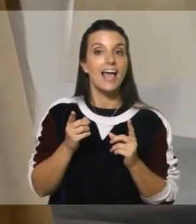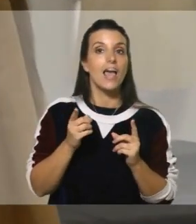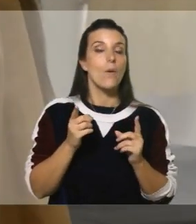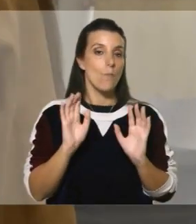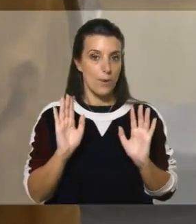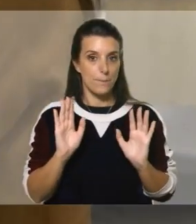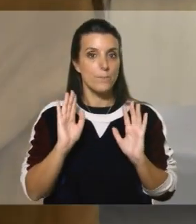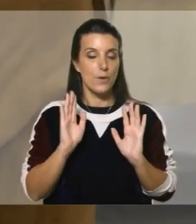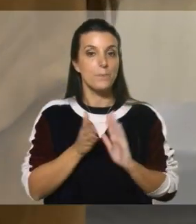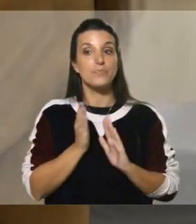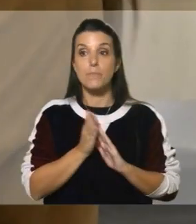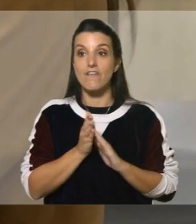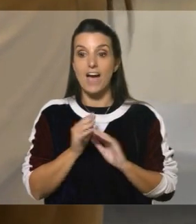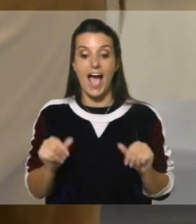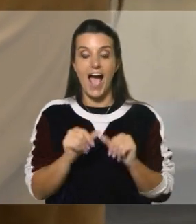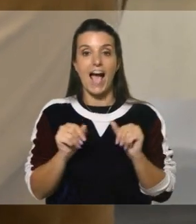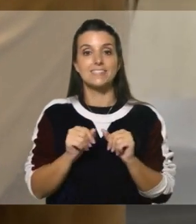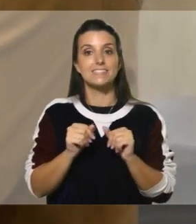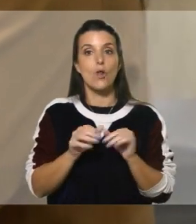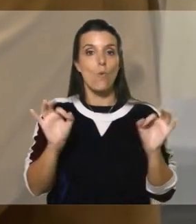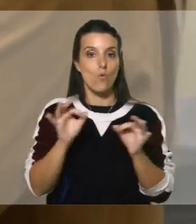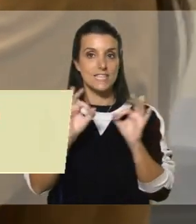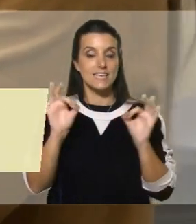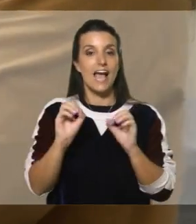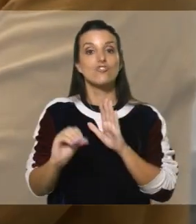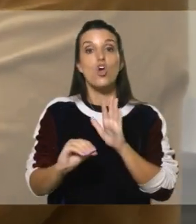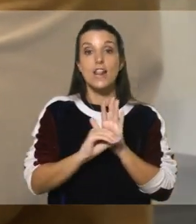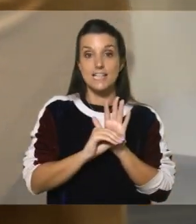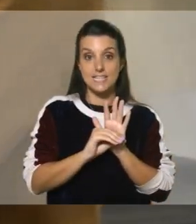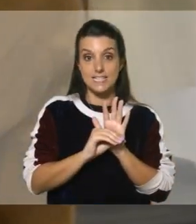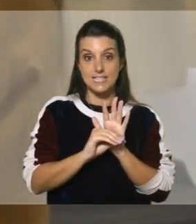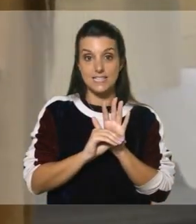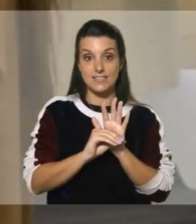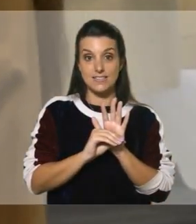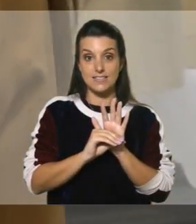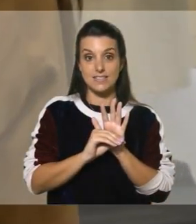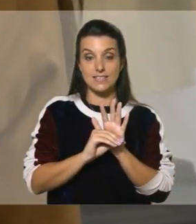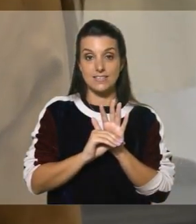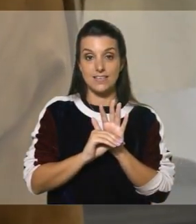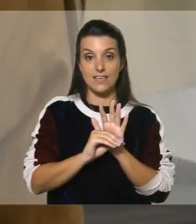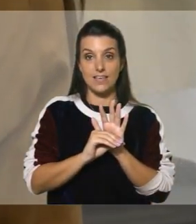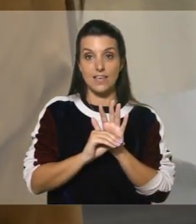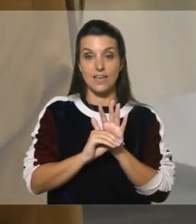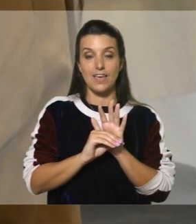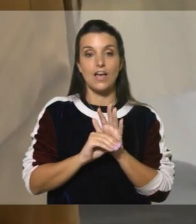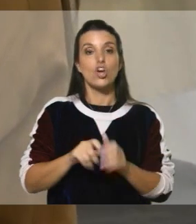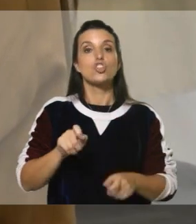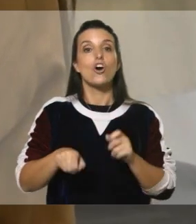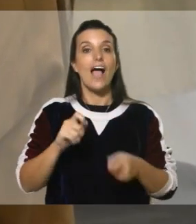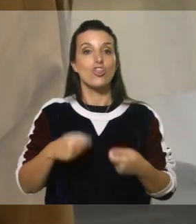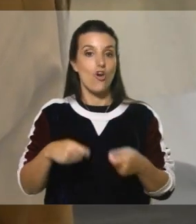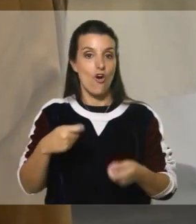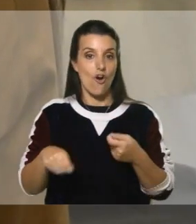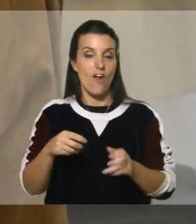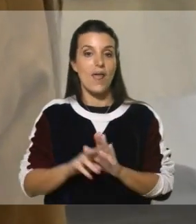Bueno vamos a realizar un concierto en el Solís este tocando piezas que